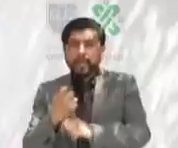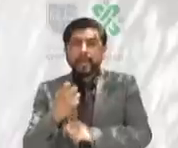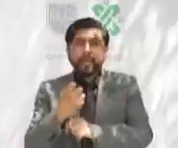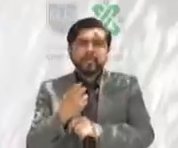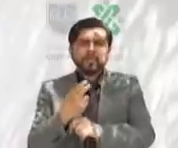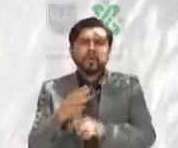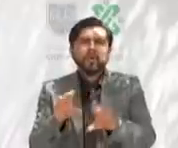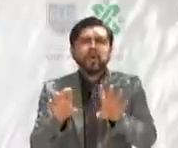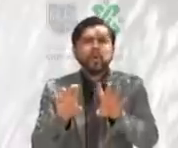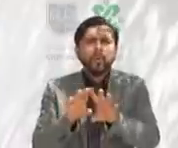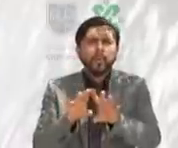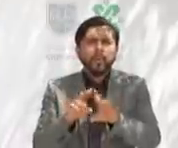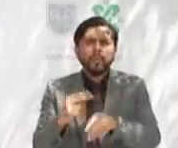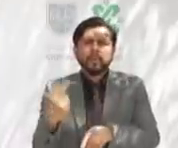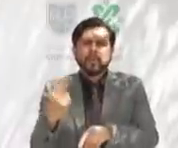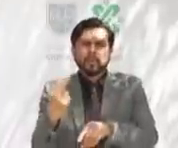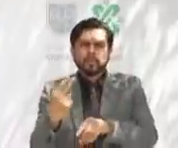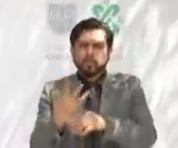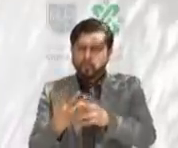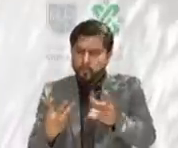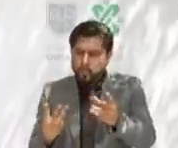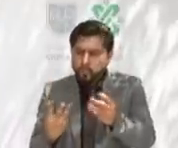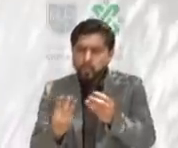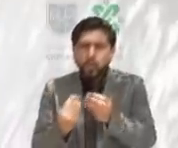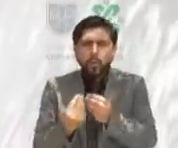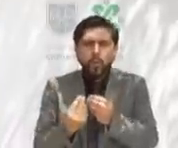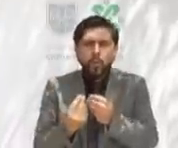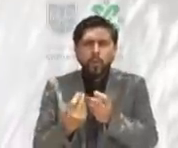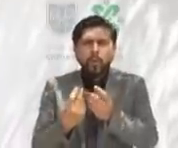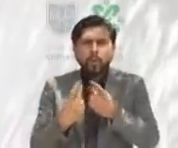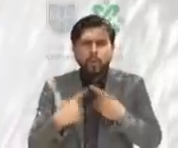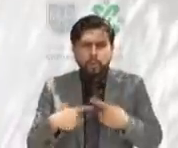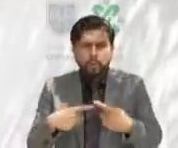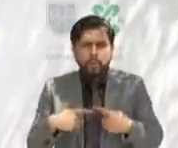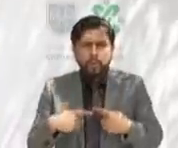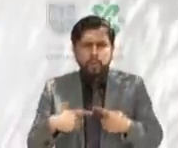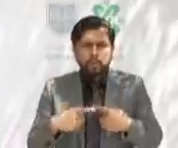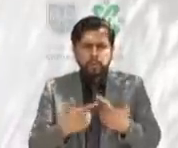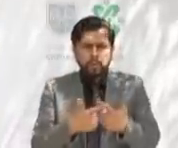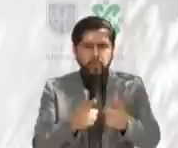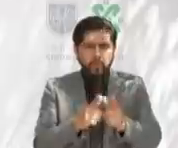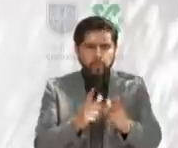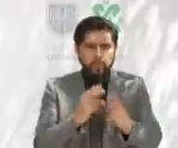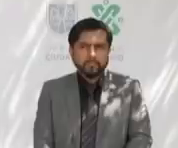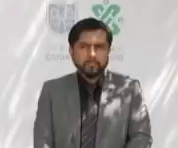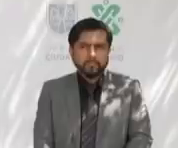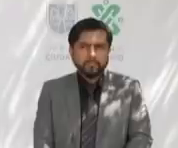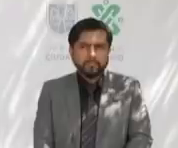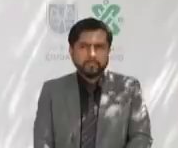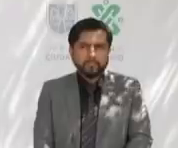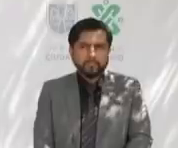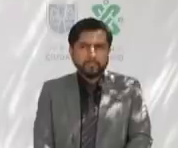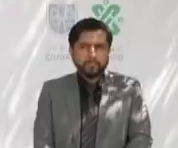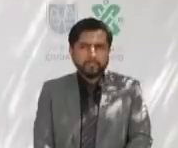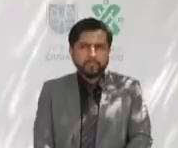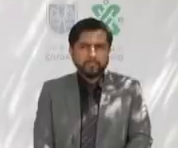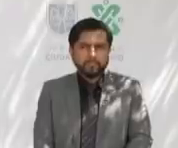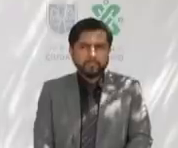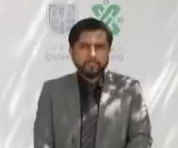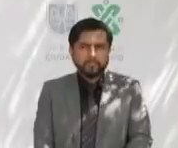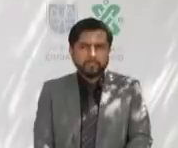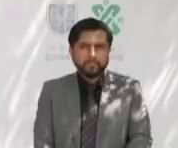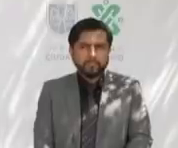Lo que hicimos primero pues es la vigilancia del transporte, reducir de manera muy importante los delitos